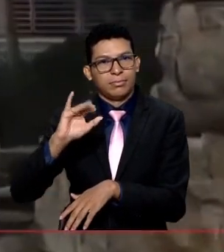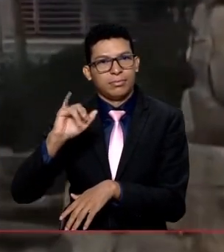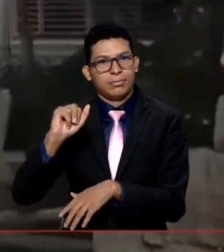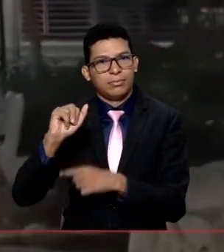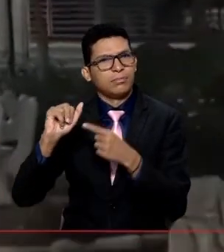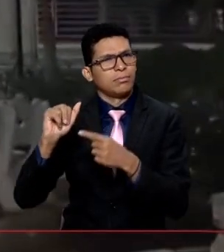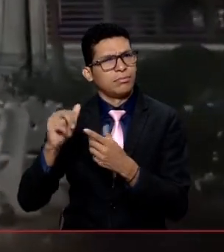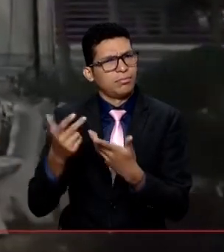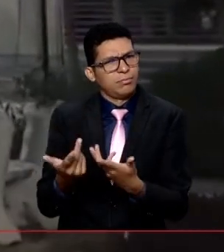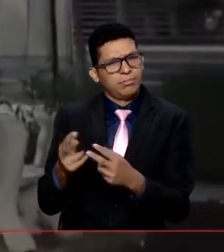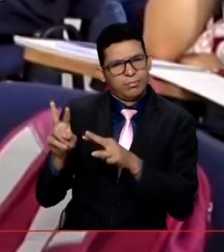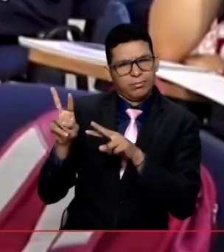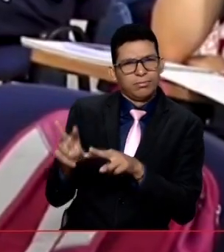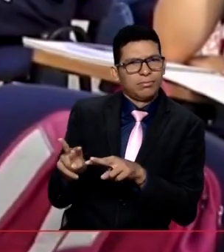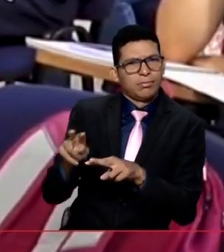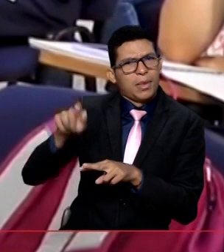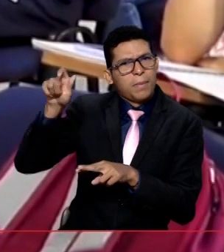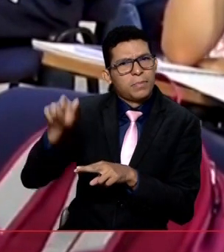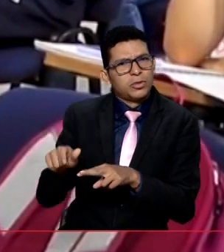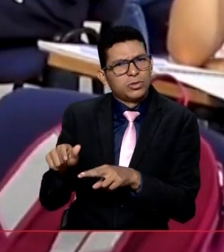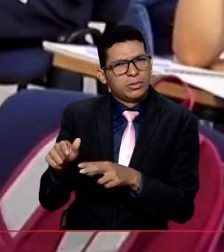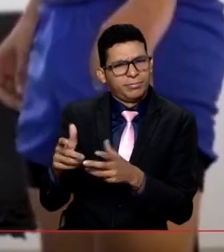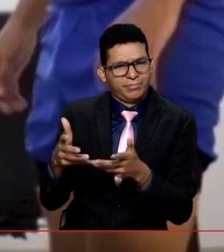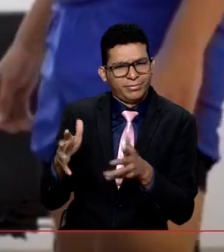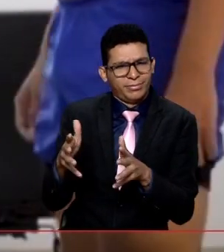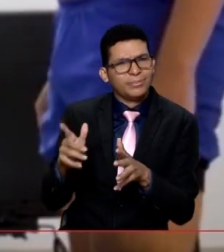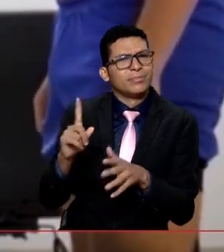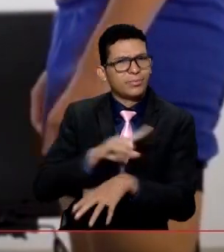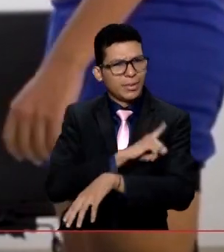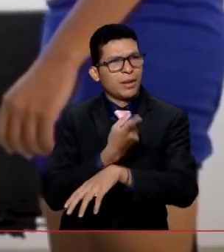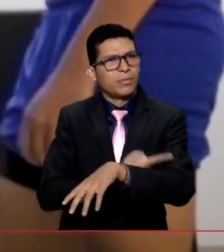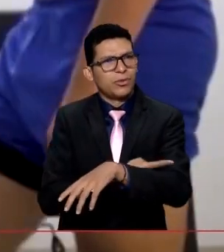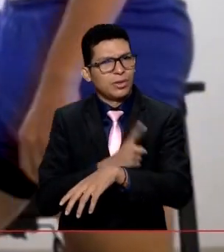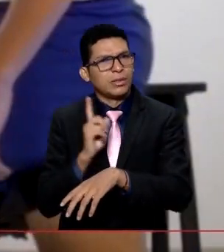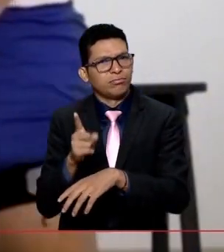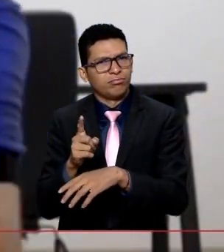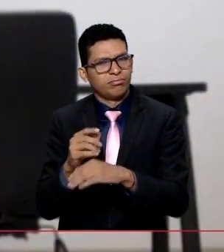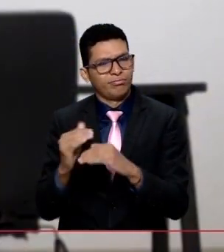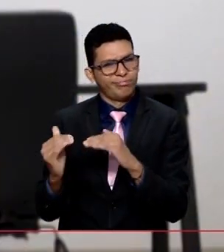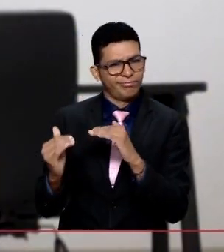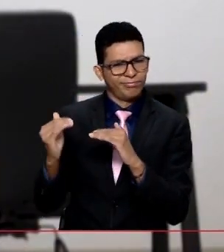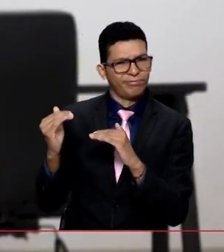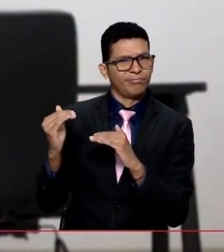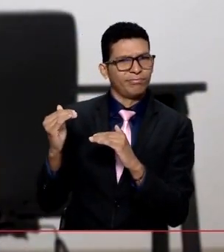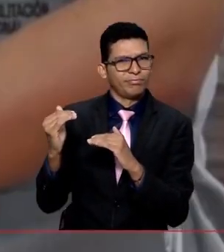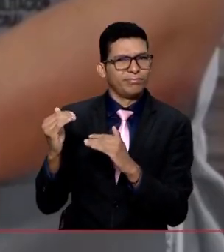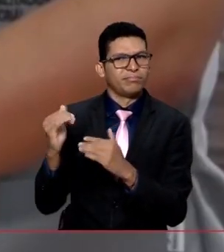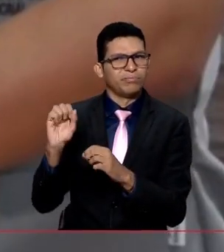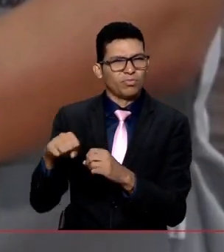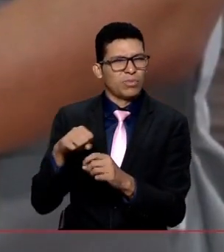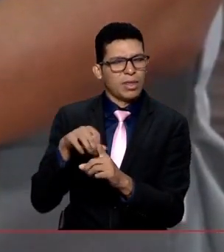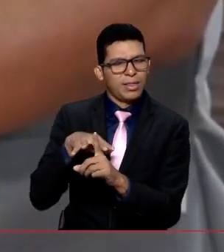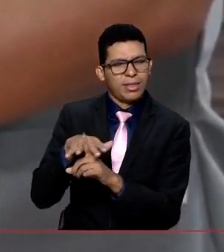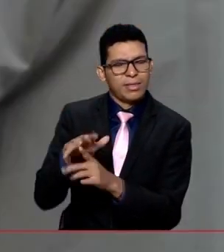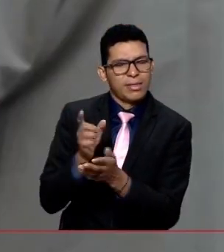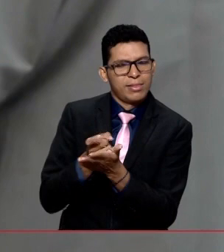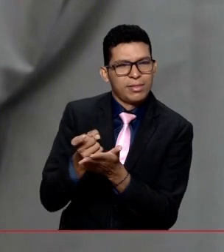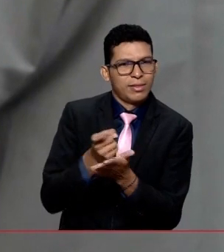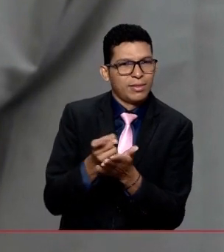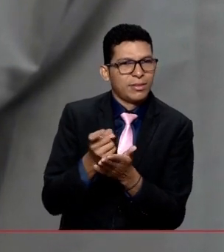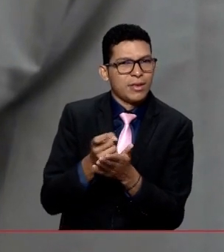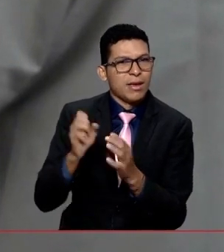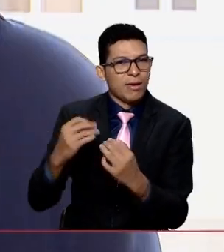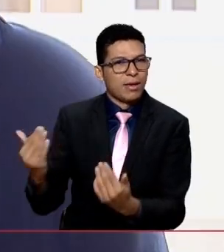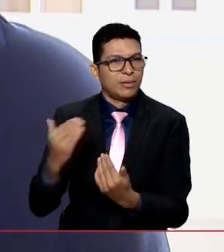Entonces, allí vemos que es una persona que tiene cierto rango de poder o está en una posición en la que puede influir. Al ver este